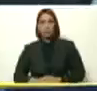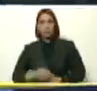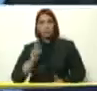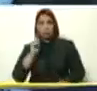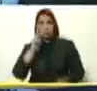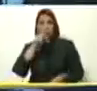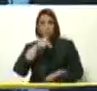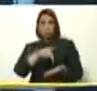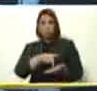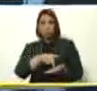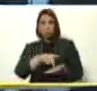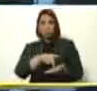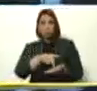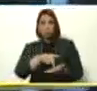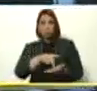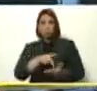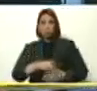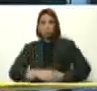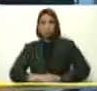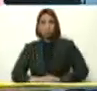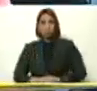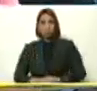presentes.